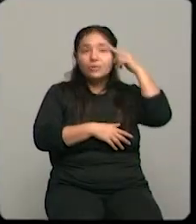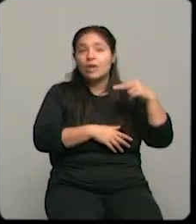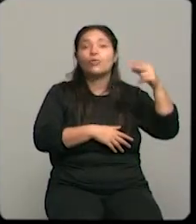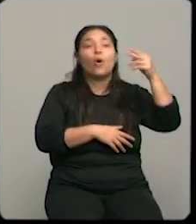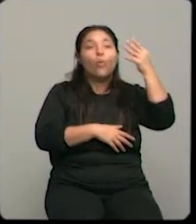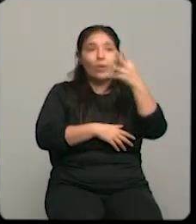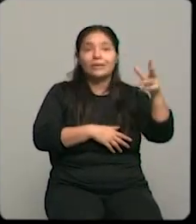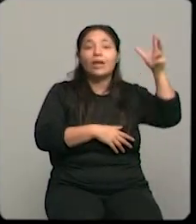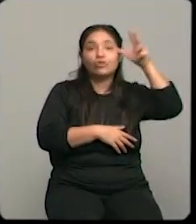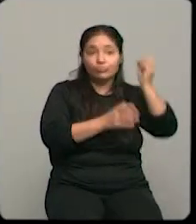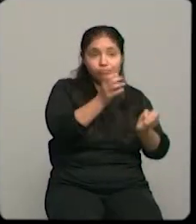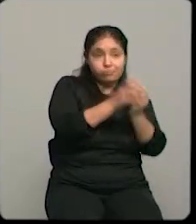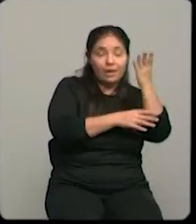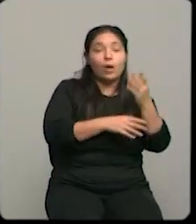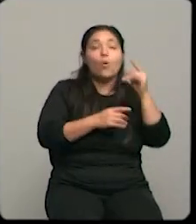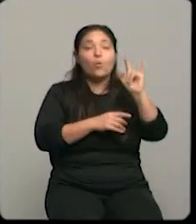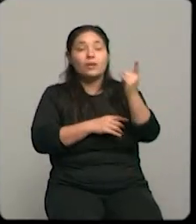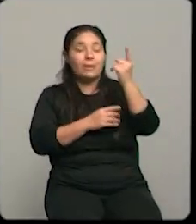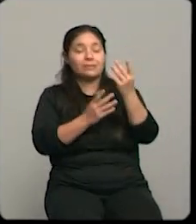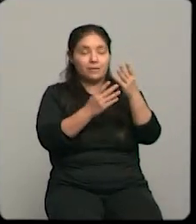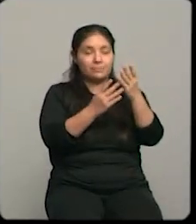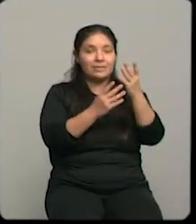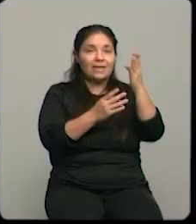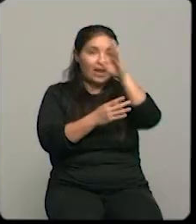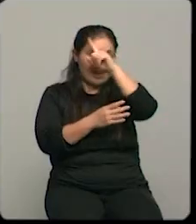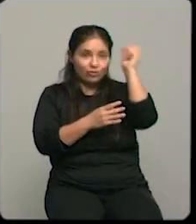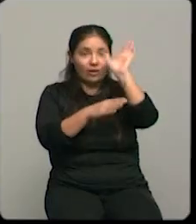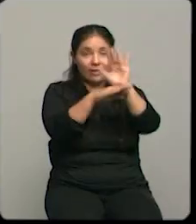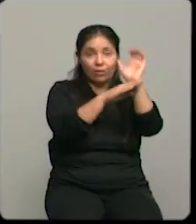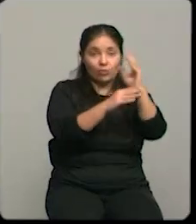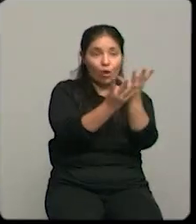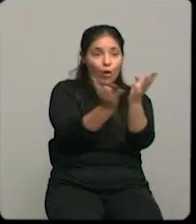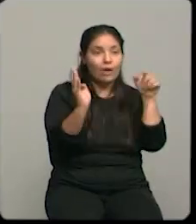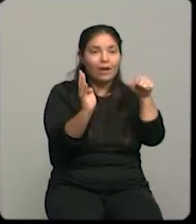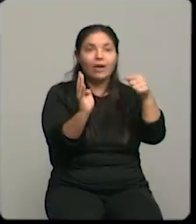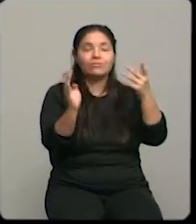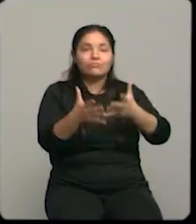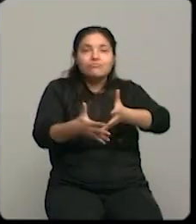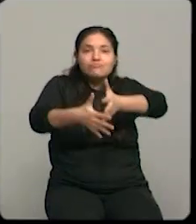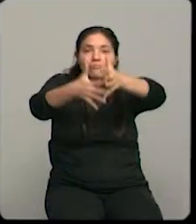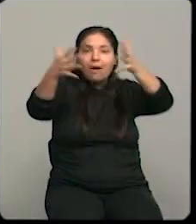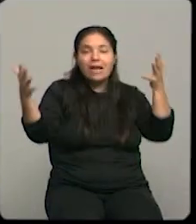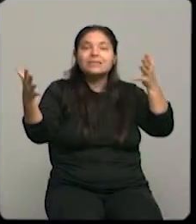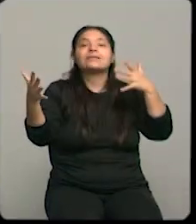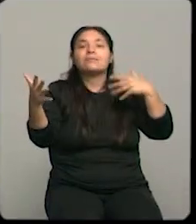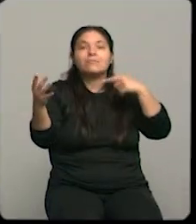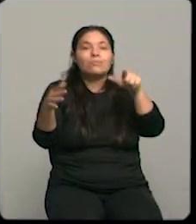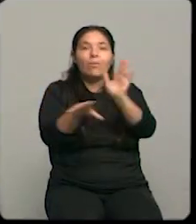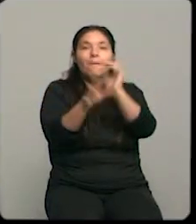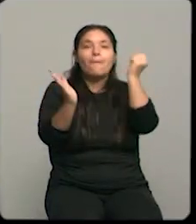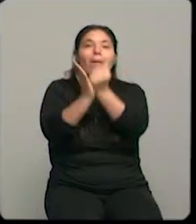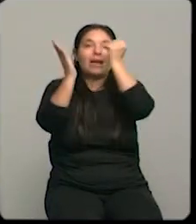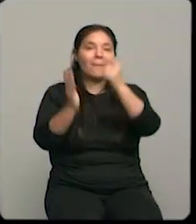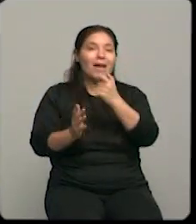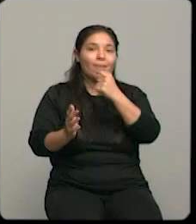la Orquesta Sinfónica de la Universidad Nacional de Cuyo logró no solamente crecer y transformarse en todo un símbolo para Mendoza